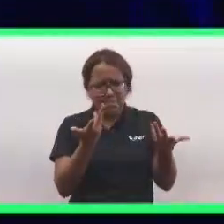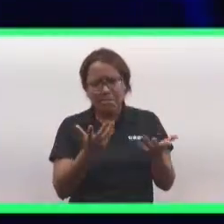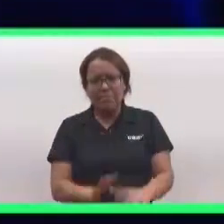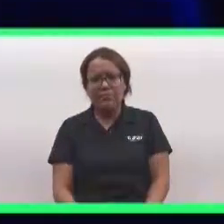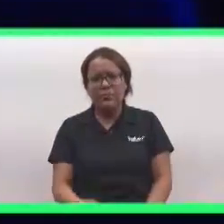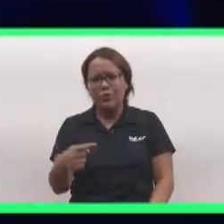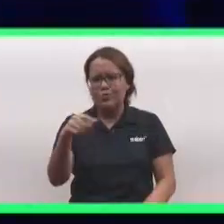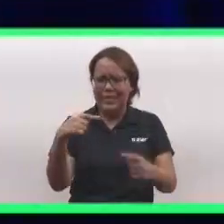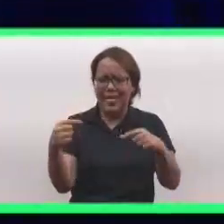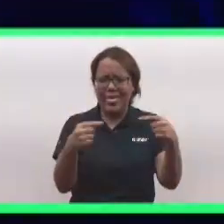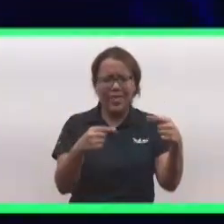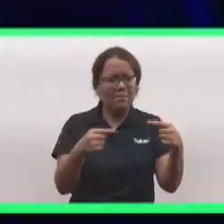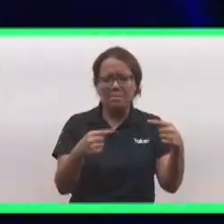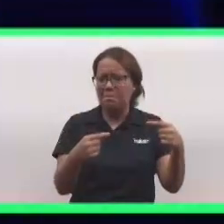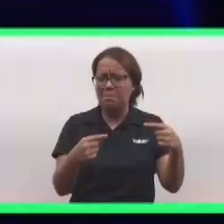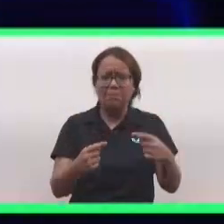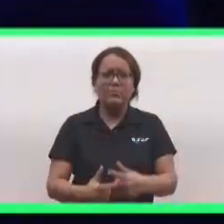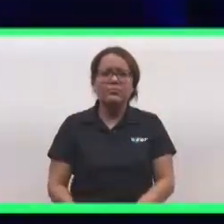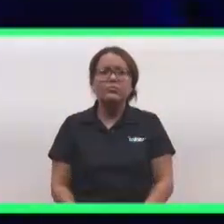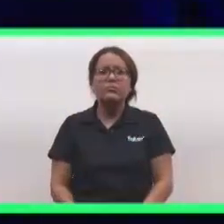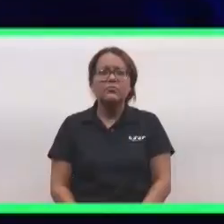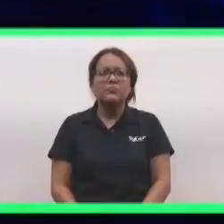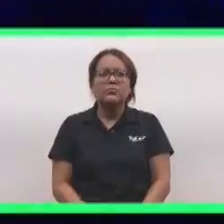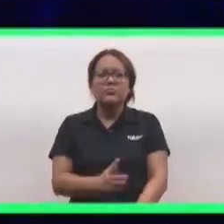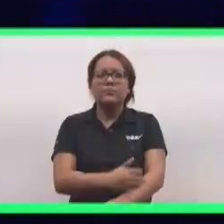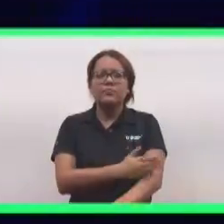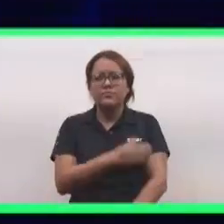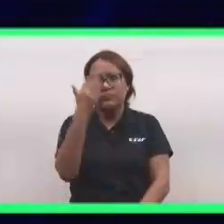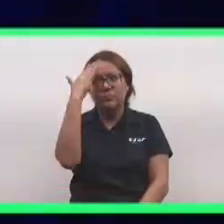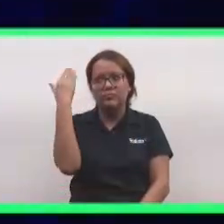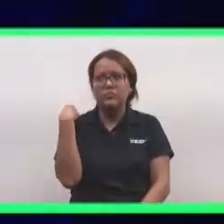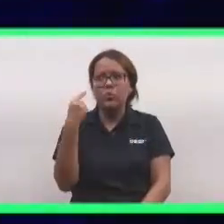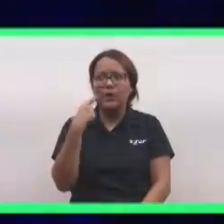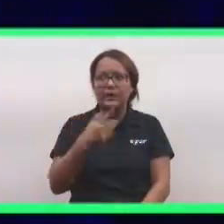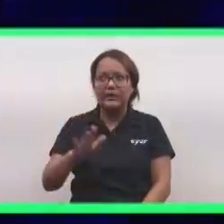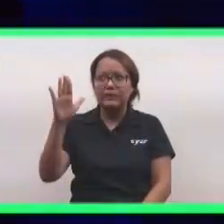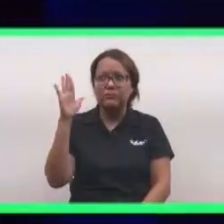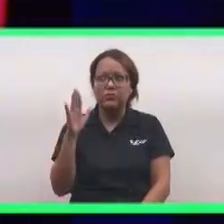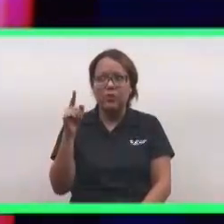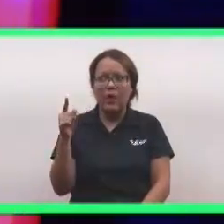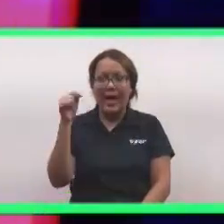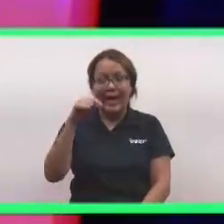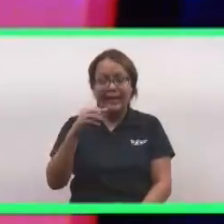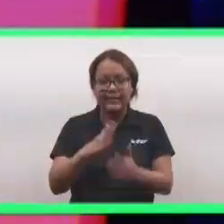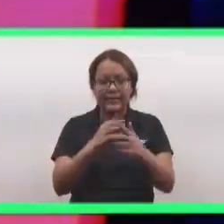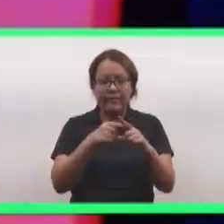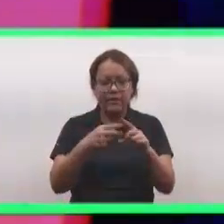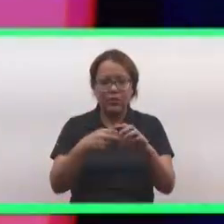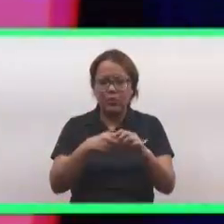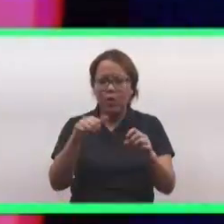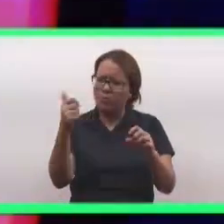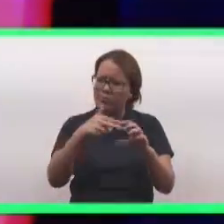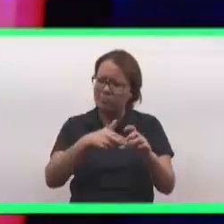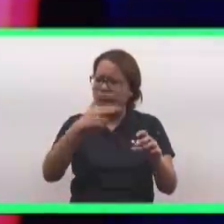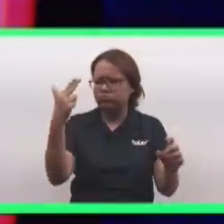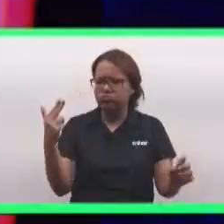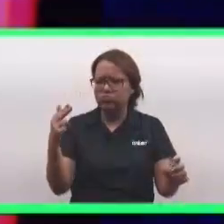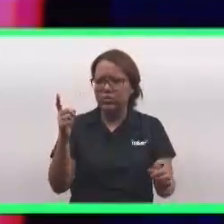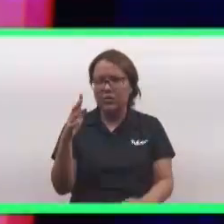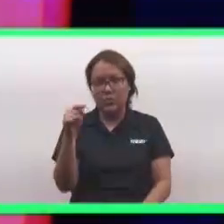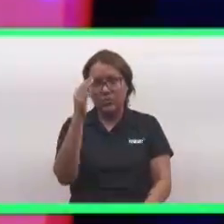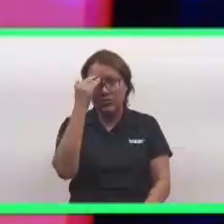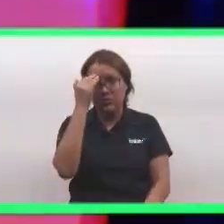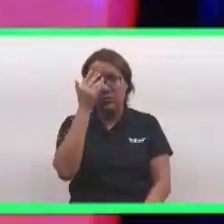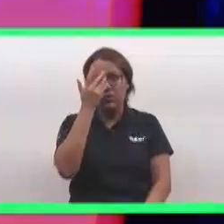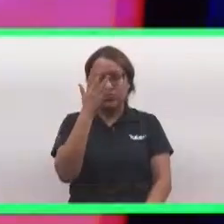No se complique. Tengo un testimonio de una mujer, ya no está en esta iglesia, por cierto, ya creció. Nuestra iglesia tiene la categoría de